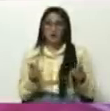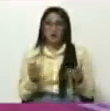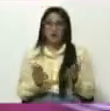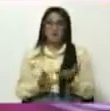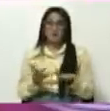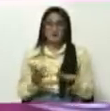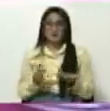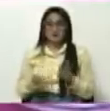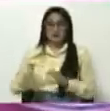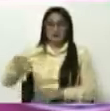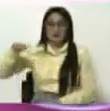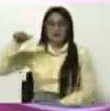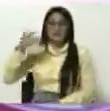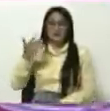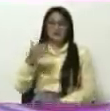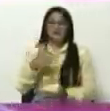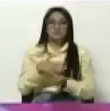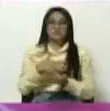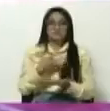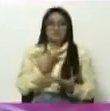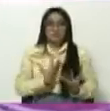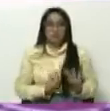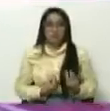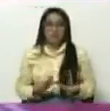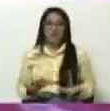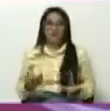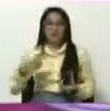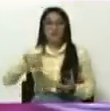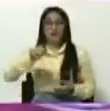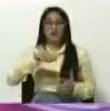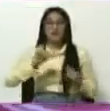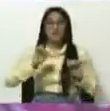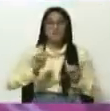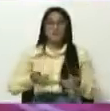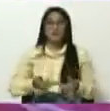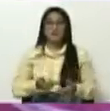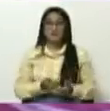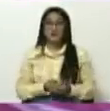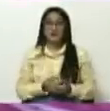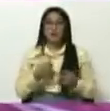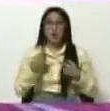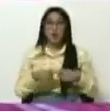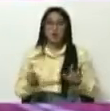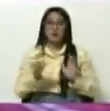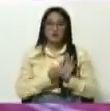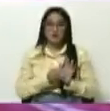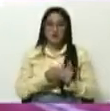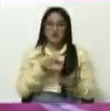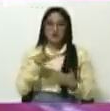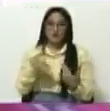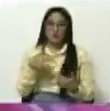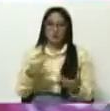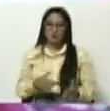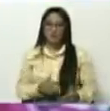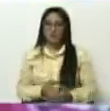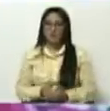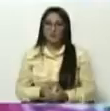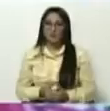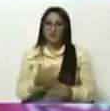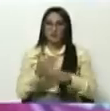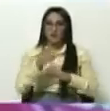la frustración y después ellos iniciar de nuevo otra vez la revolución. Le pasó a